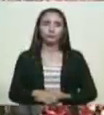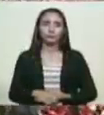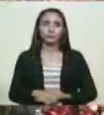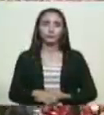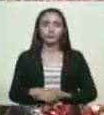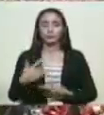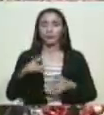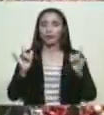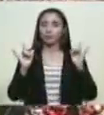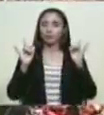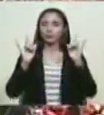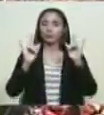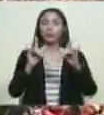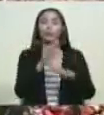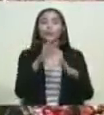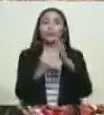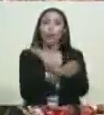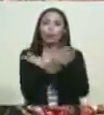mucho compromiso.